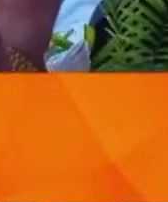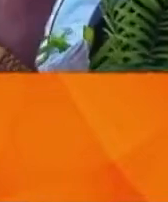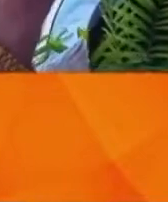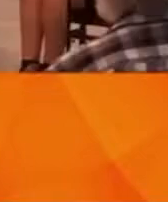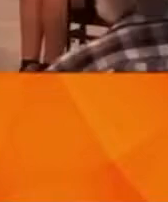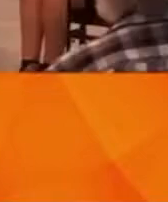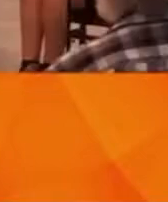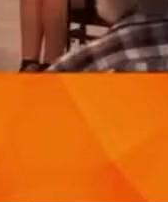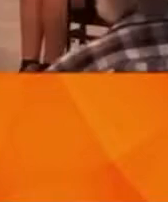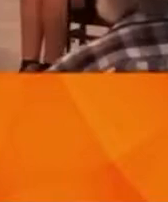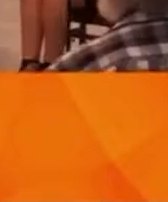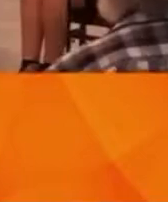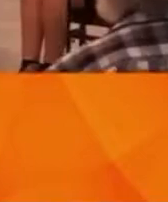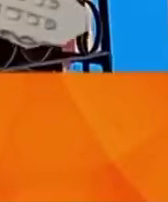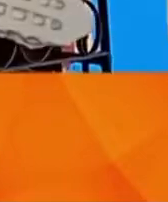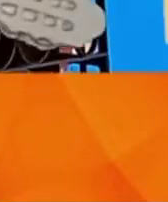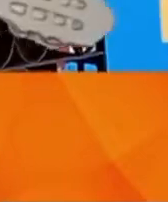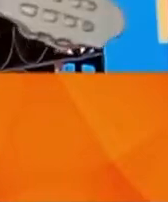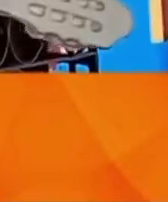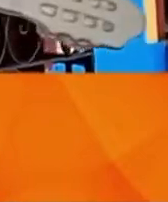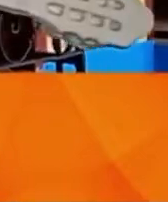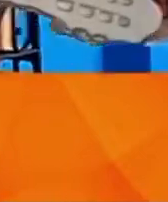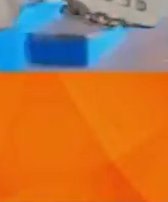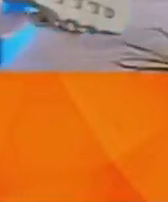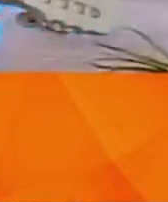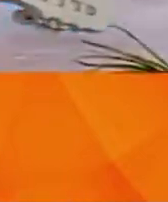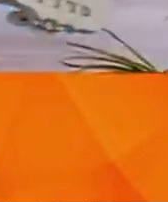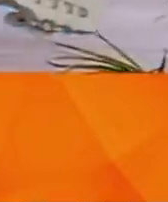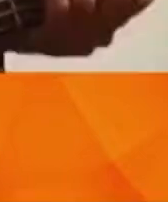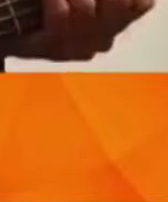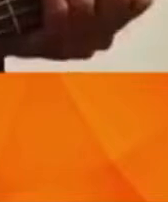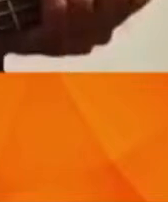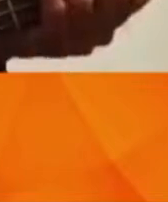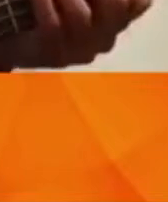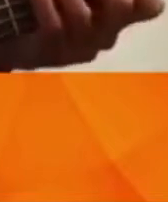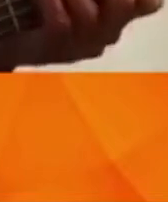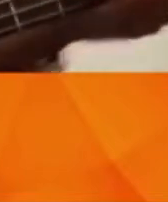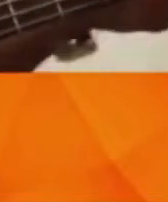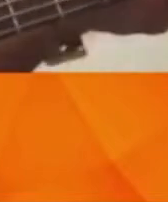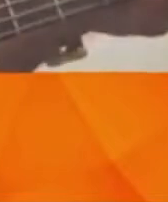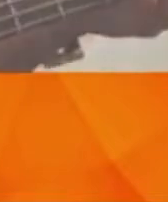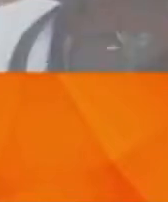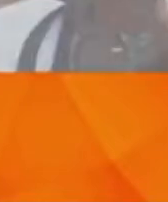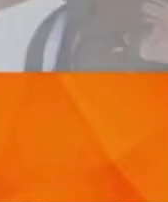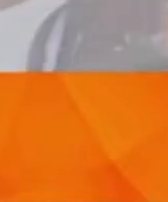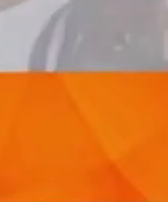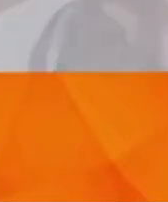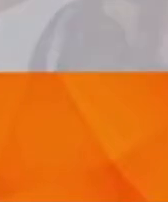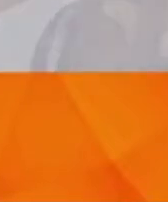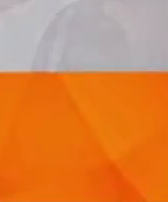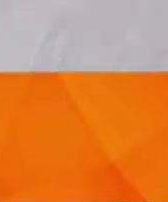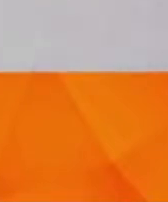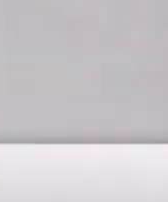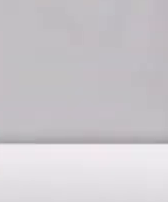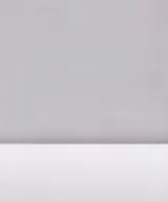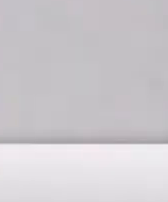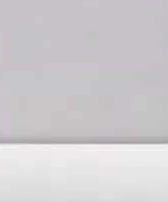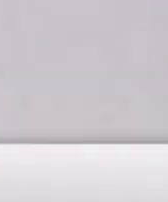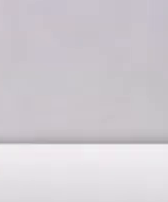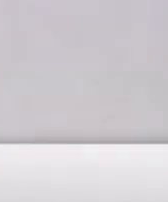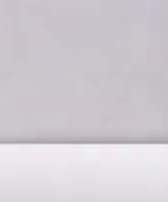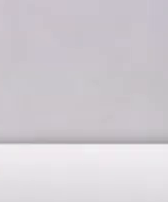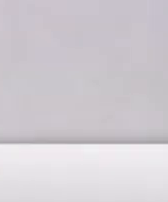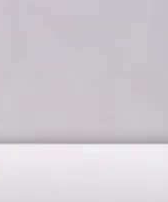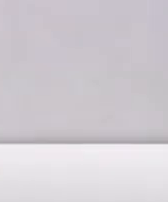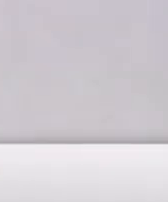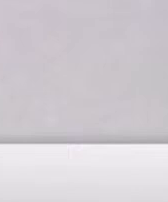corazón. Ya se puede respirar la alegría y